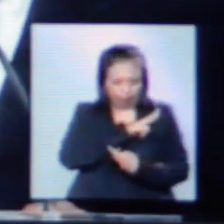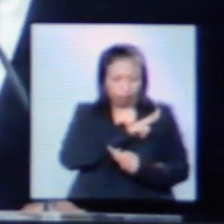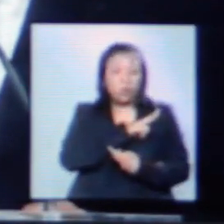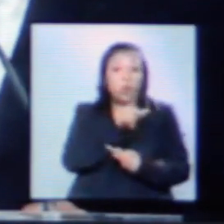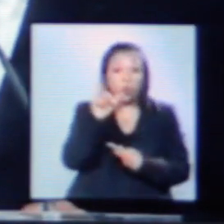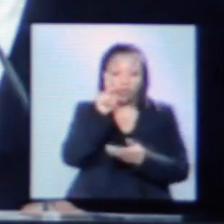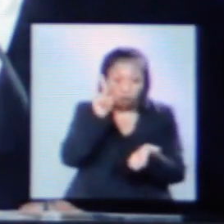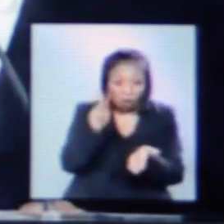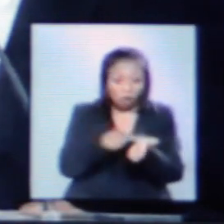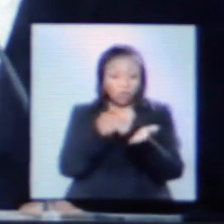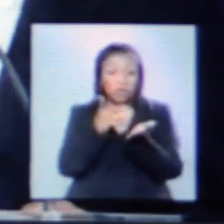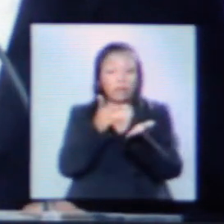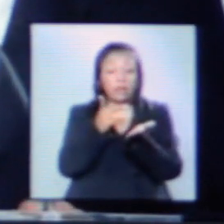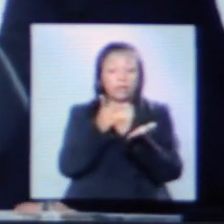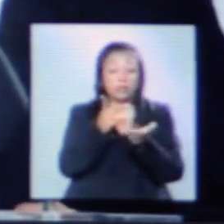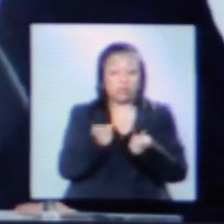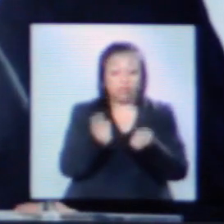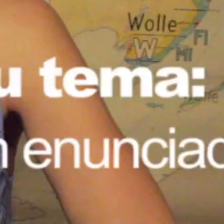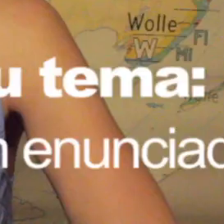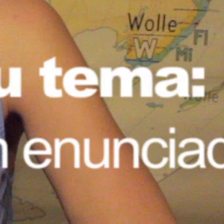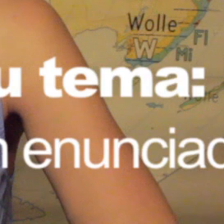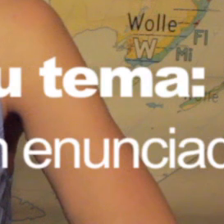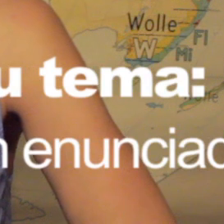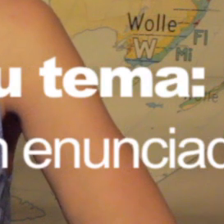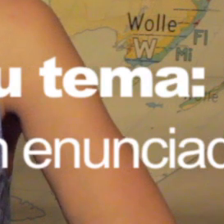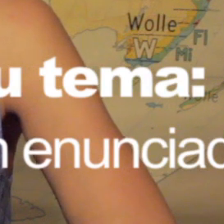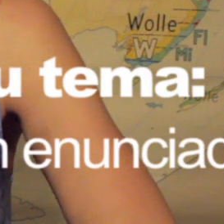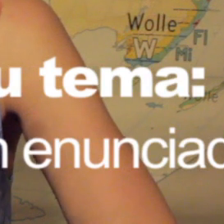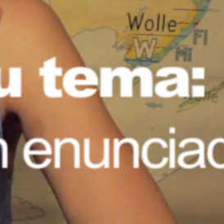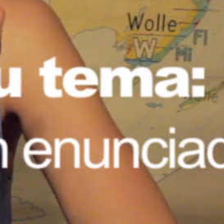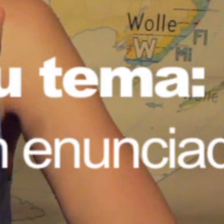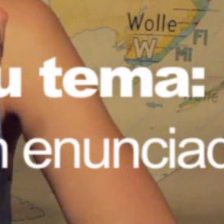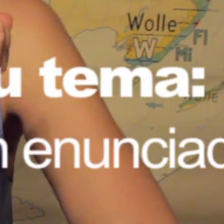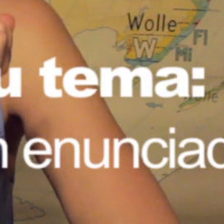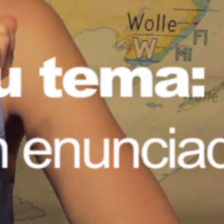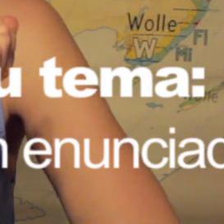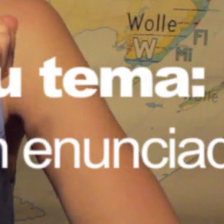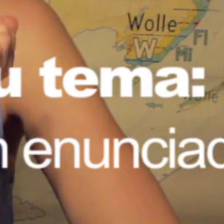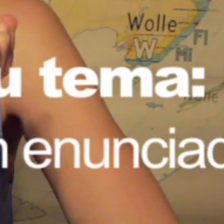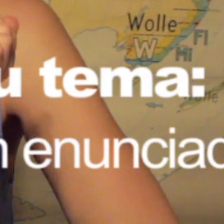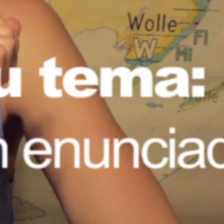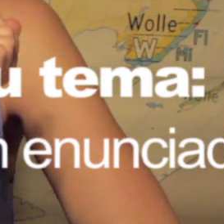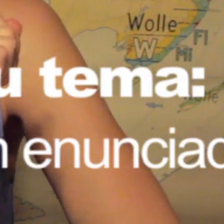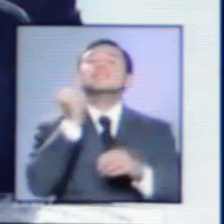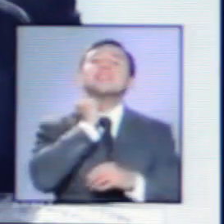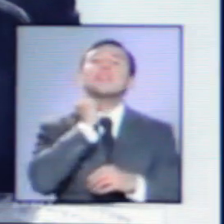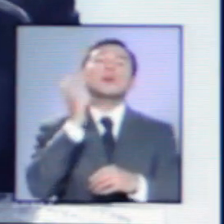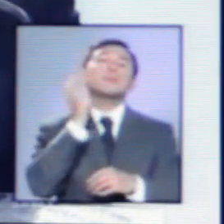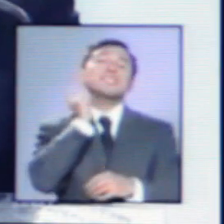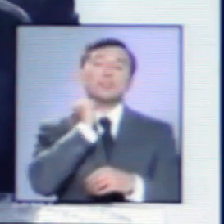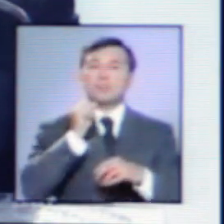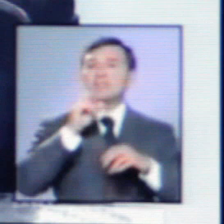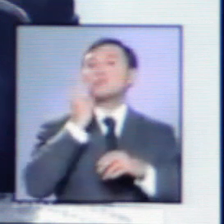la presidencia sería como el retorno de Santana. Punto número 3. Josefina no puede terminar un enunciado. Con